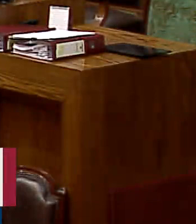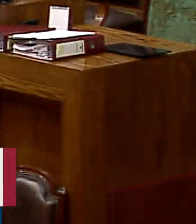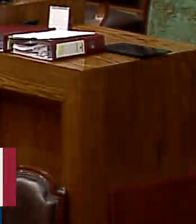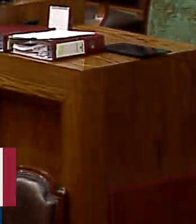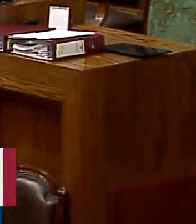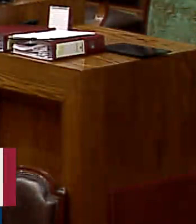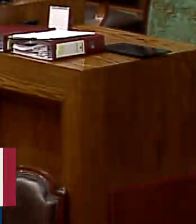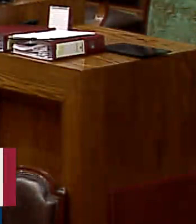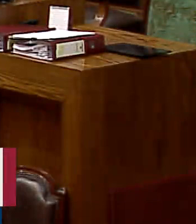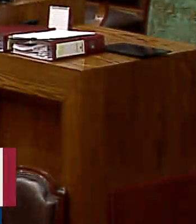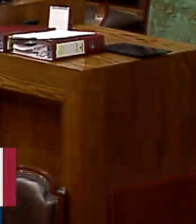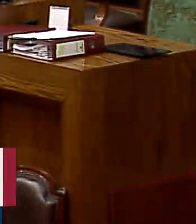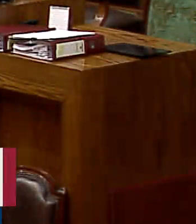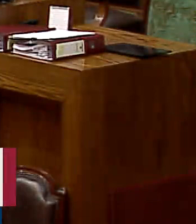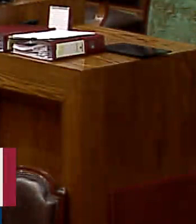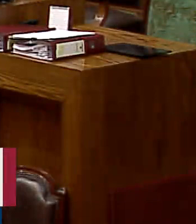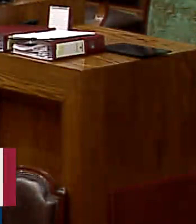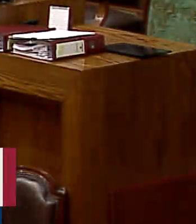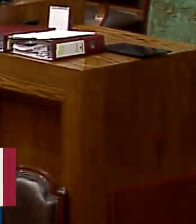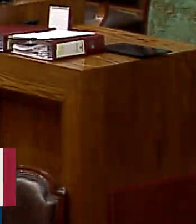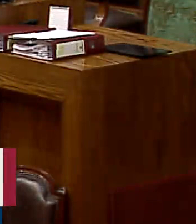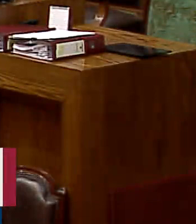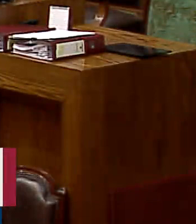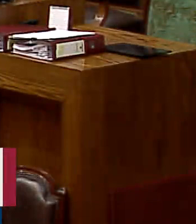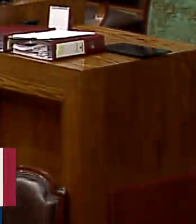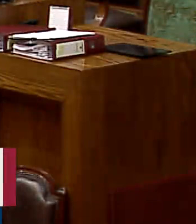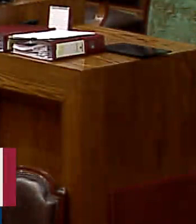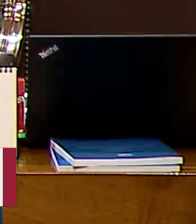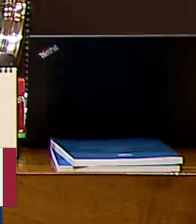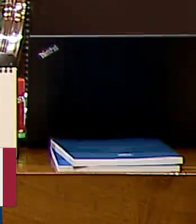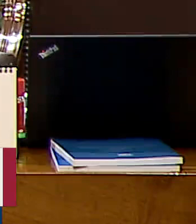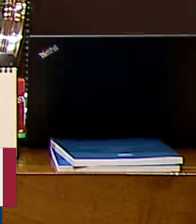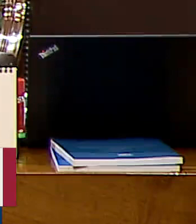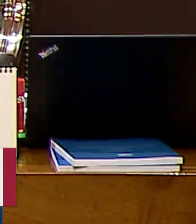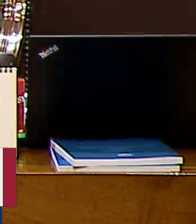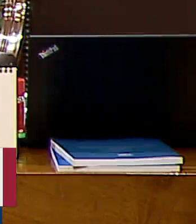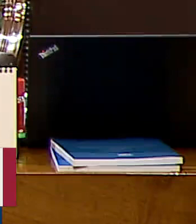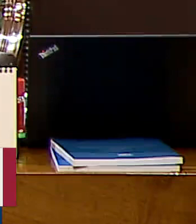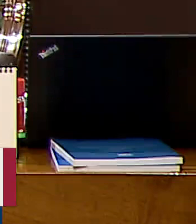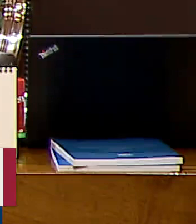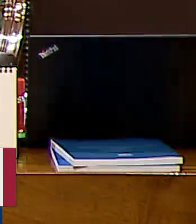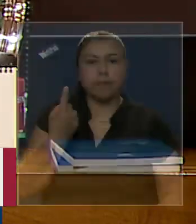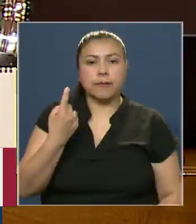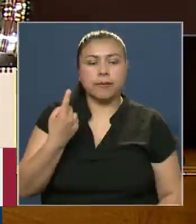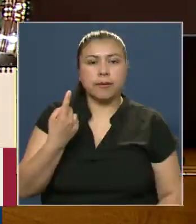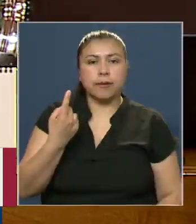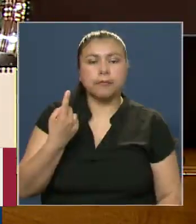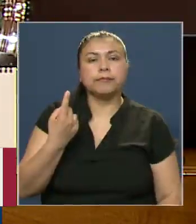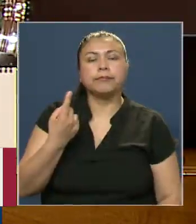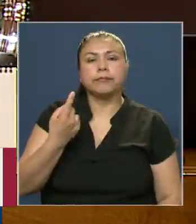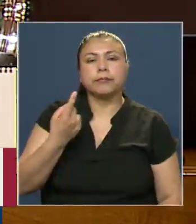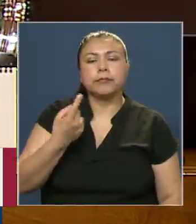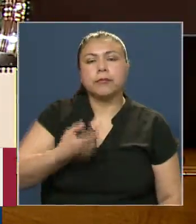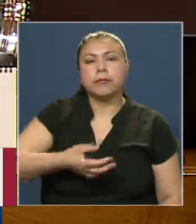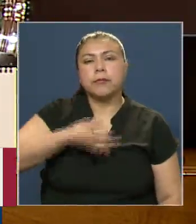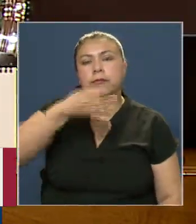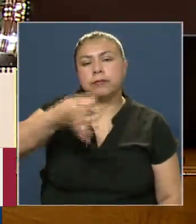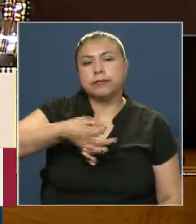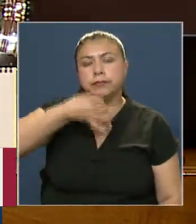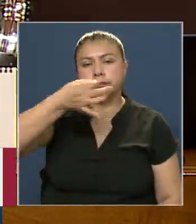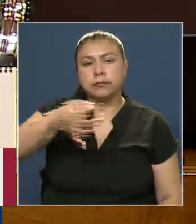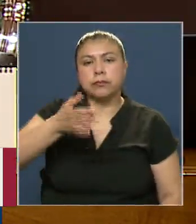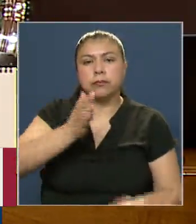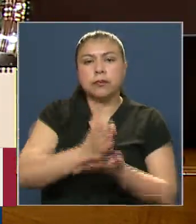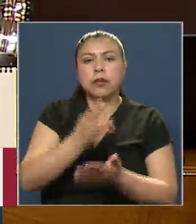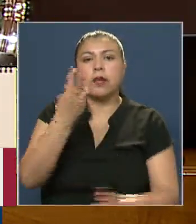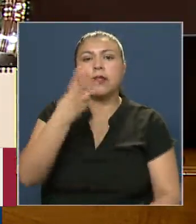de incidentes, corresponde en primer lugar el uso de la palabra hasta